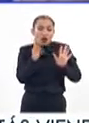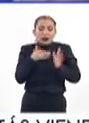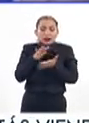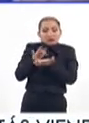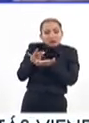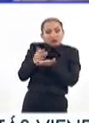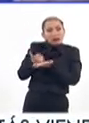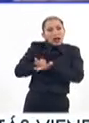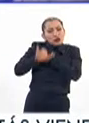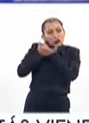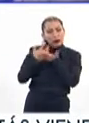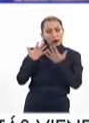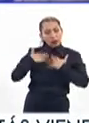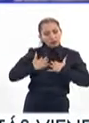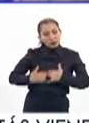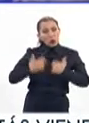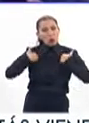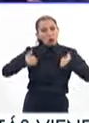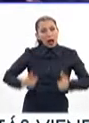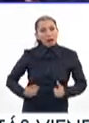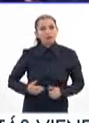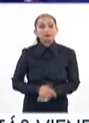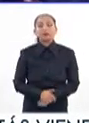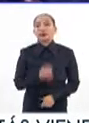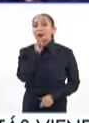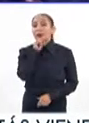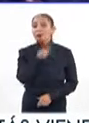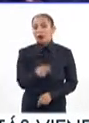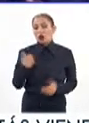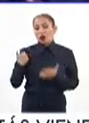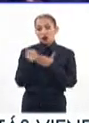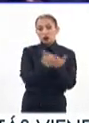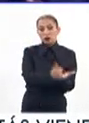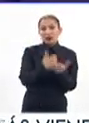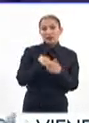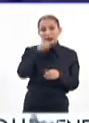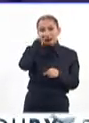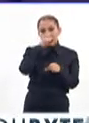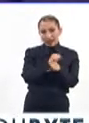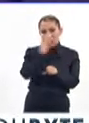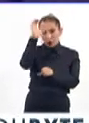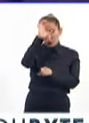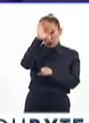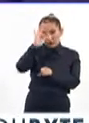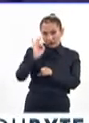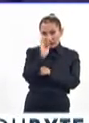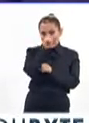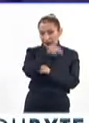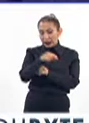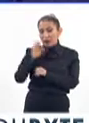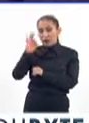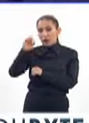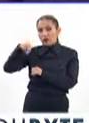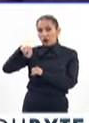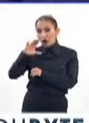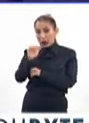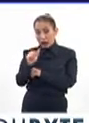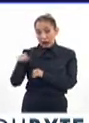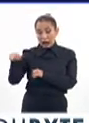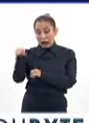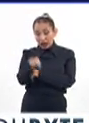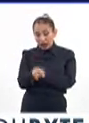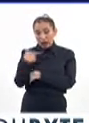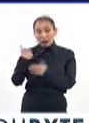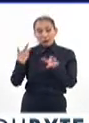una parte esencial de la formación de un ser humano. Además, en colaboración con la Secretaría de Cultura Federal y el Fondo de Cultura